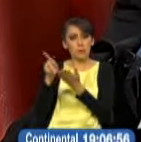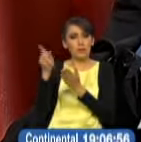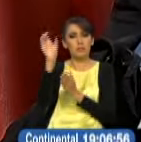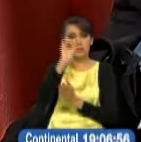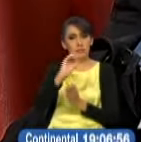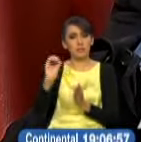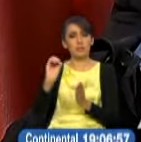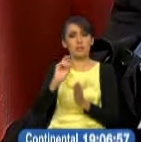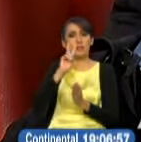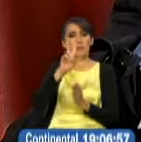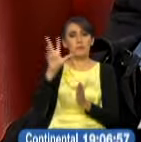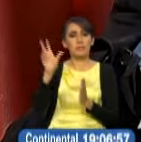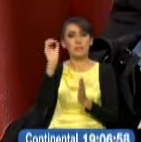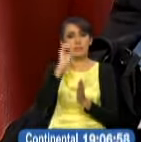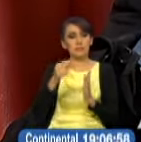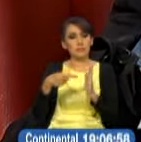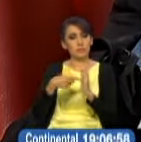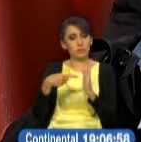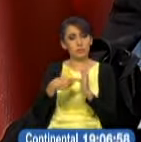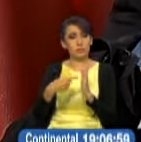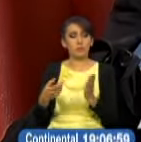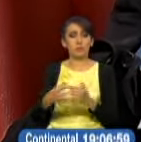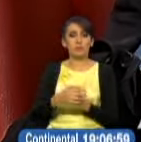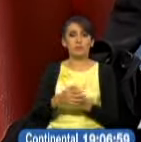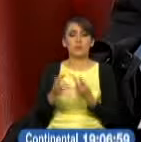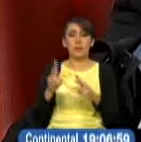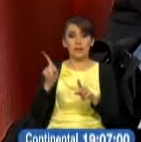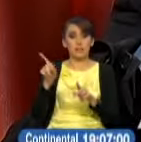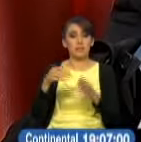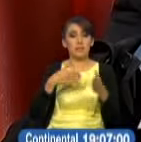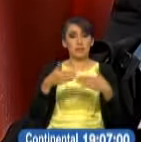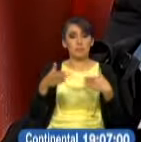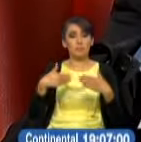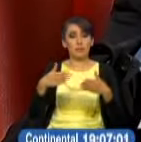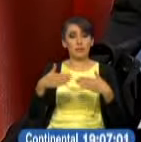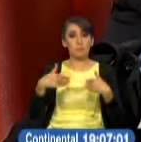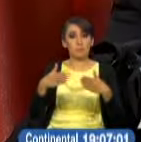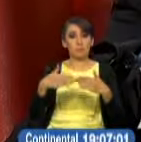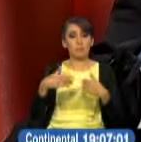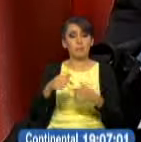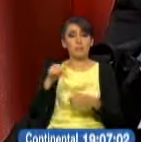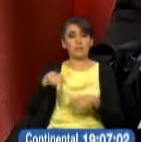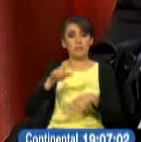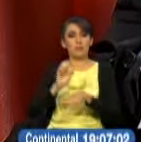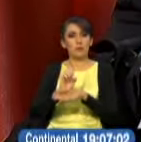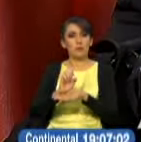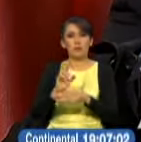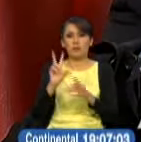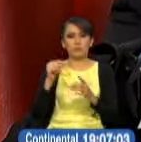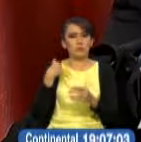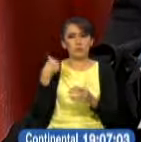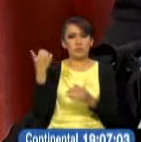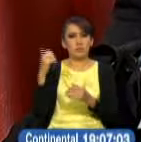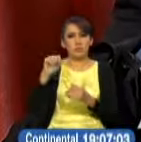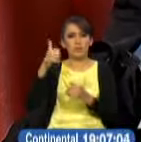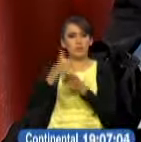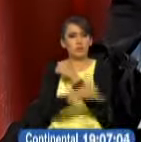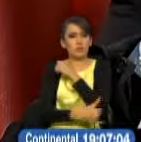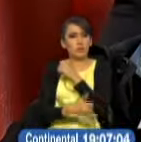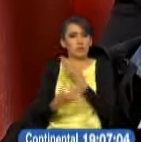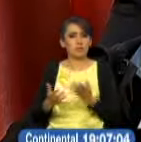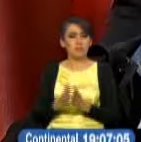del 25% en Panamá, que es más alto que el 22% de Ecuador. No hay ningún paraíso fiscal y que